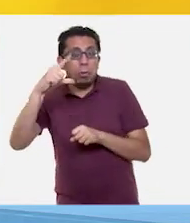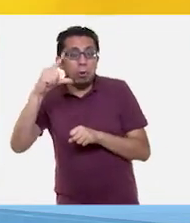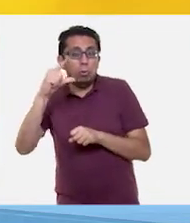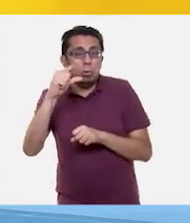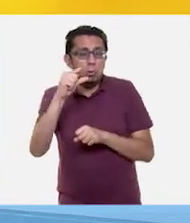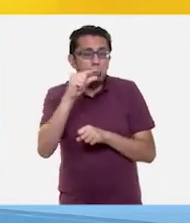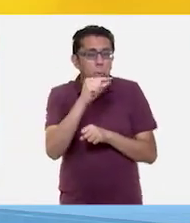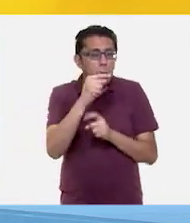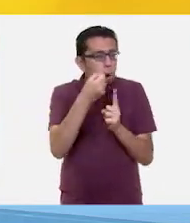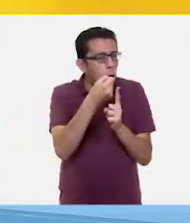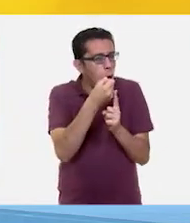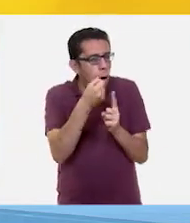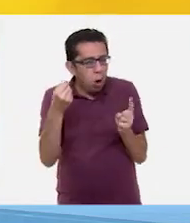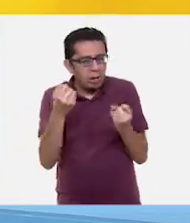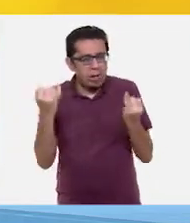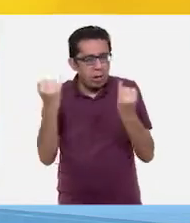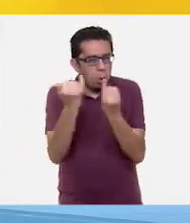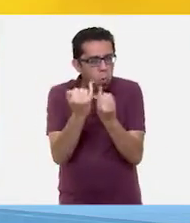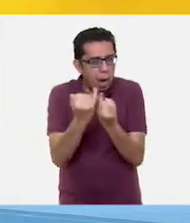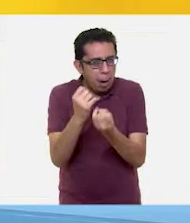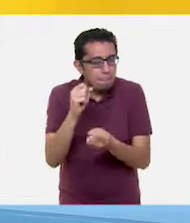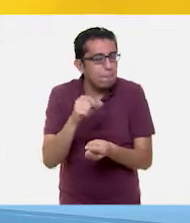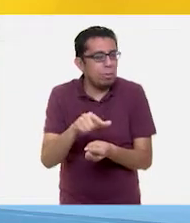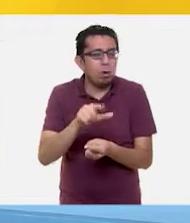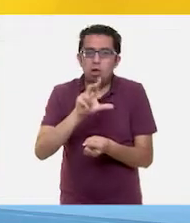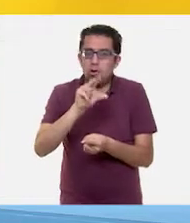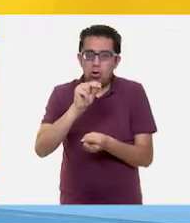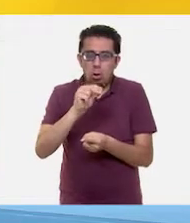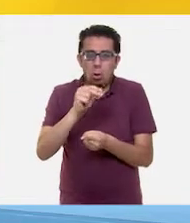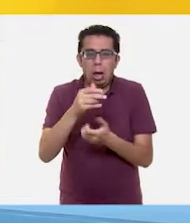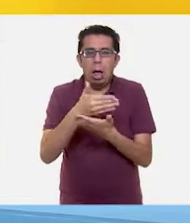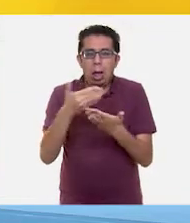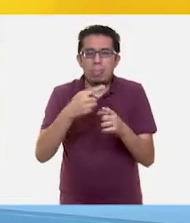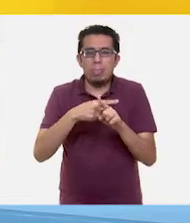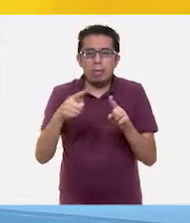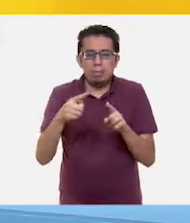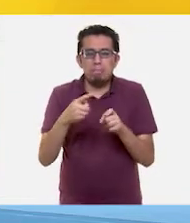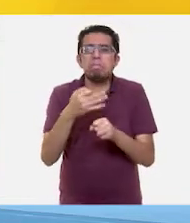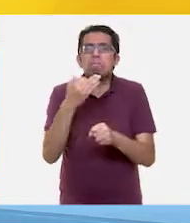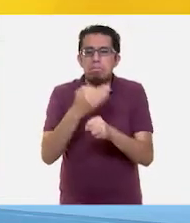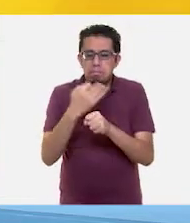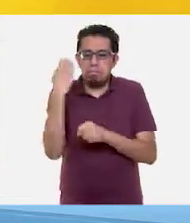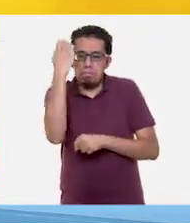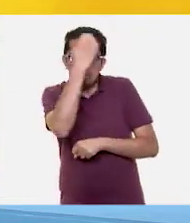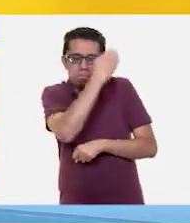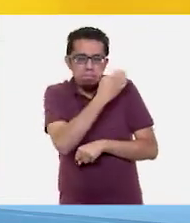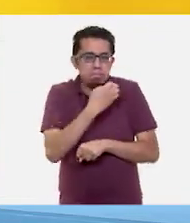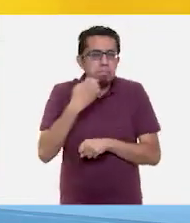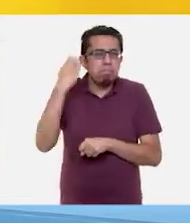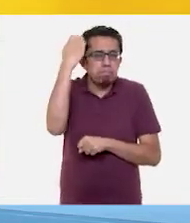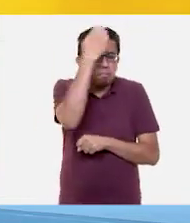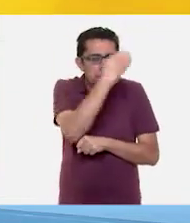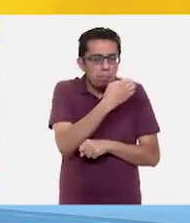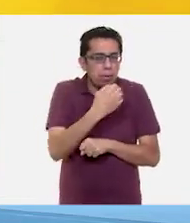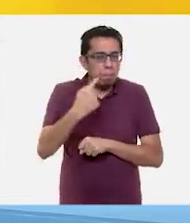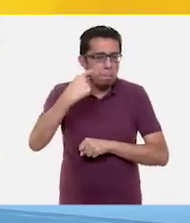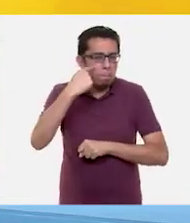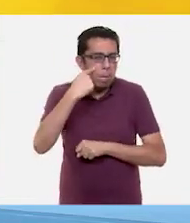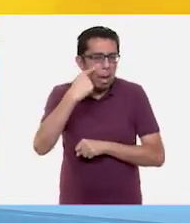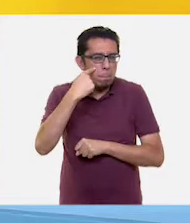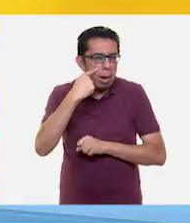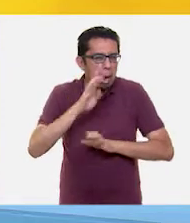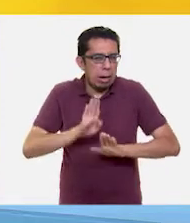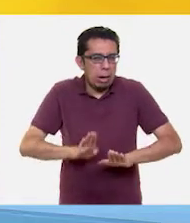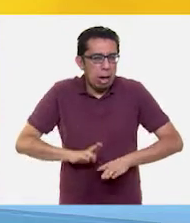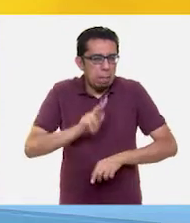geométrico constante. De modo que continuaremos haciendo ese análisis de la regularidad, pero ahora lo haremos para